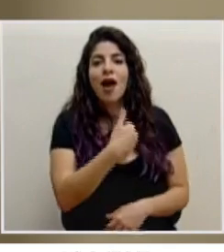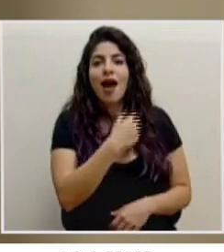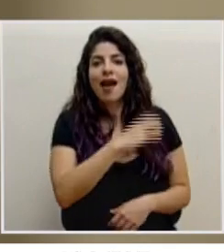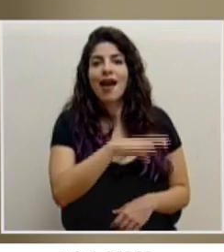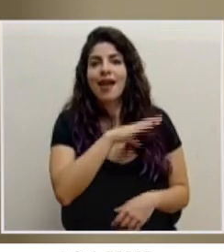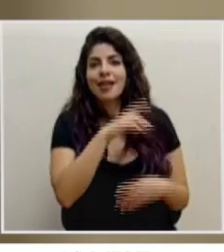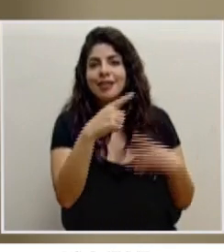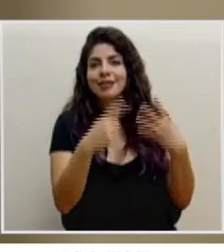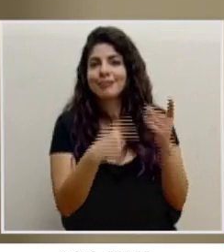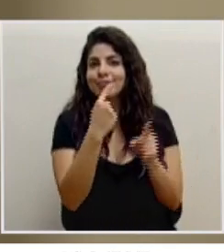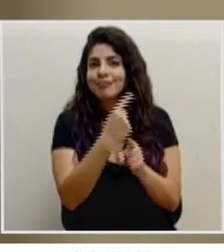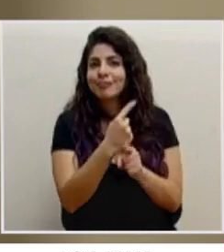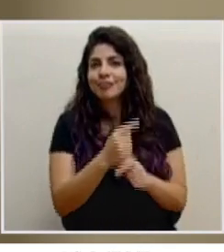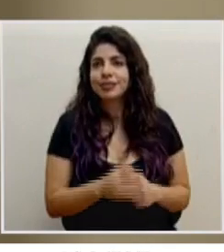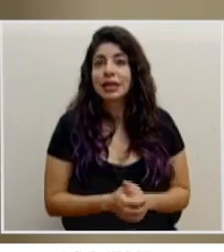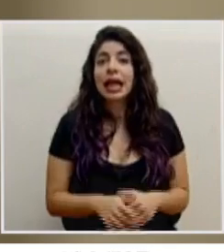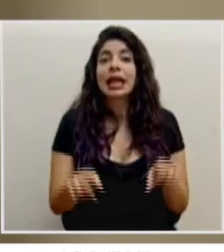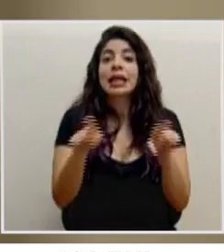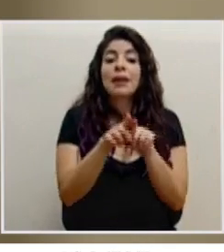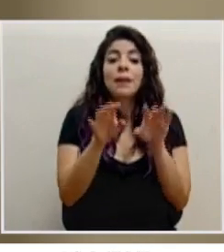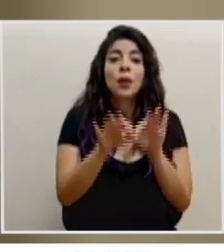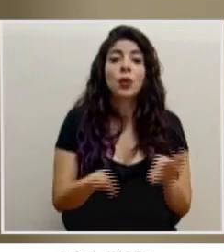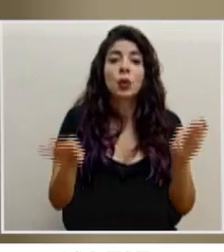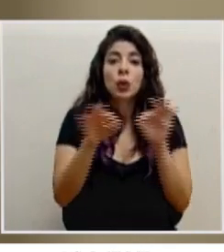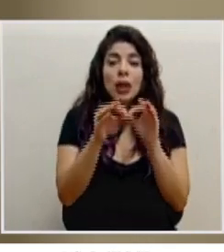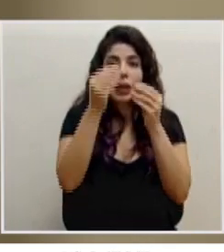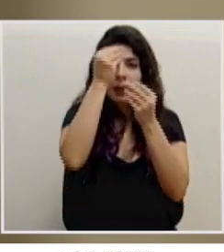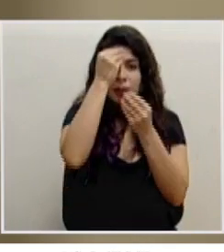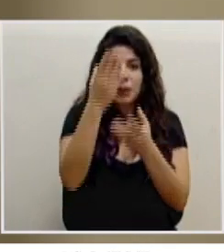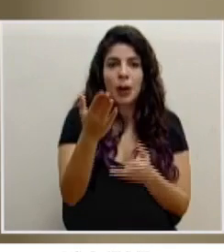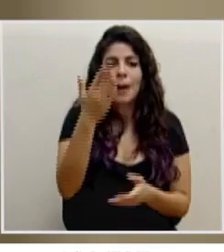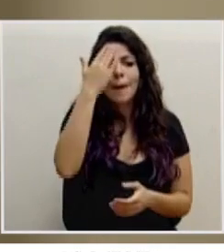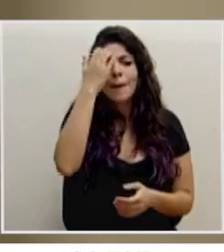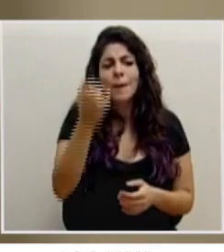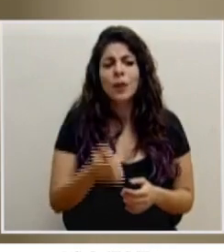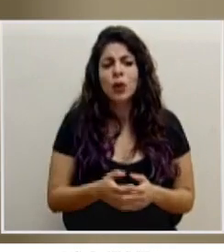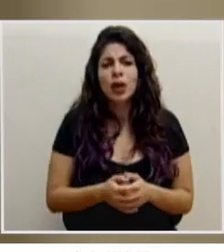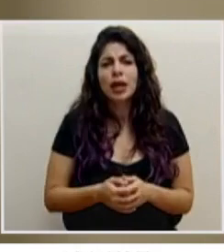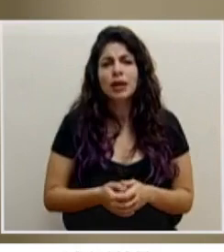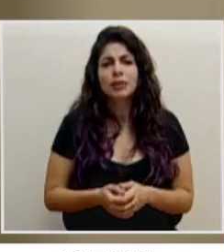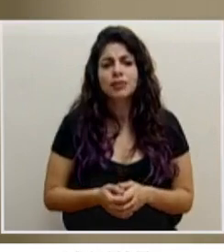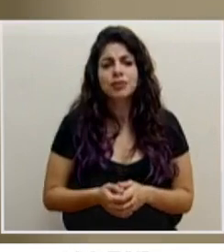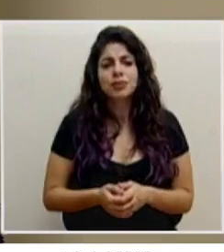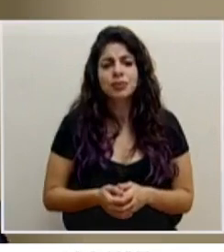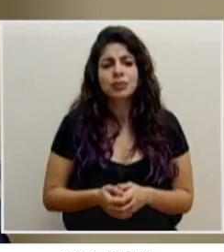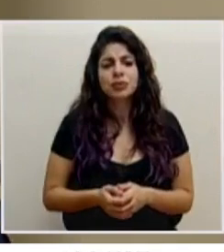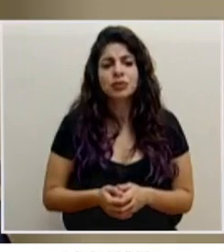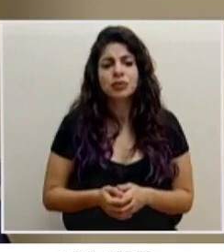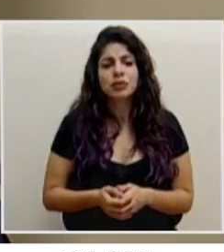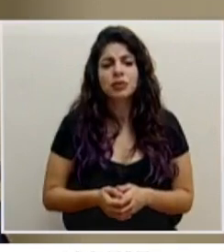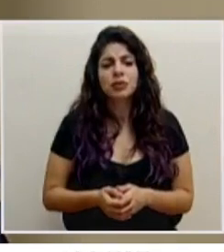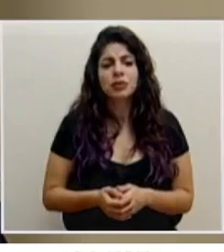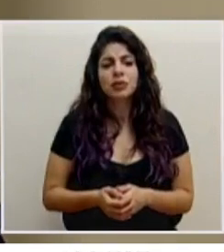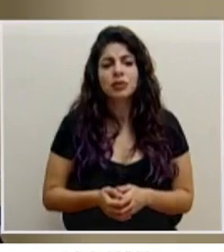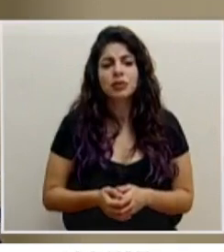características. También es importante indicar, porque en esto, sí.